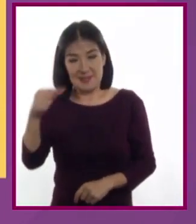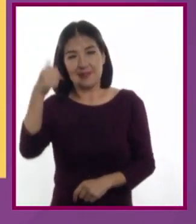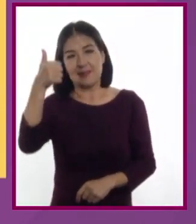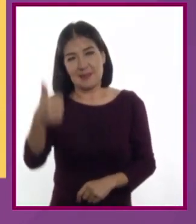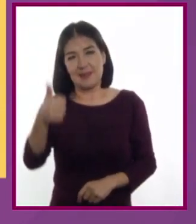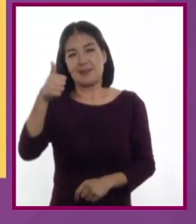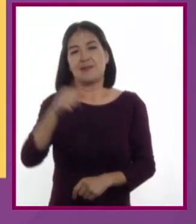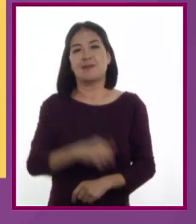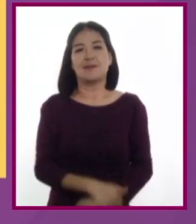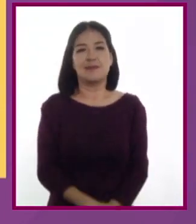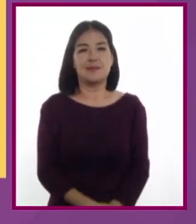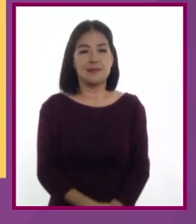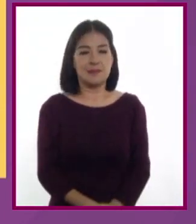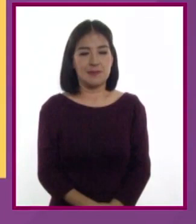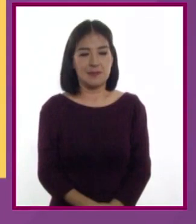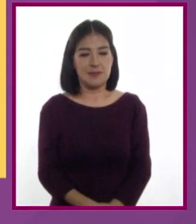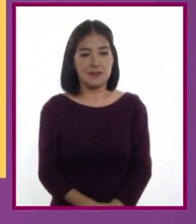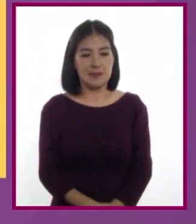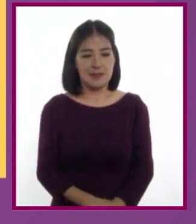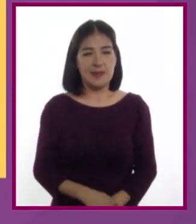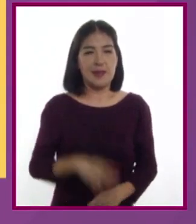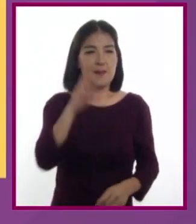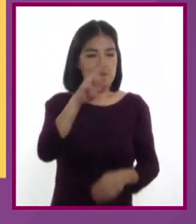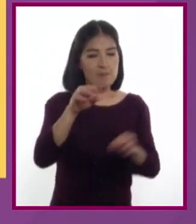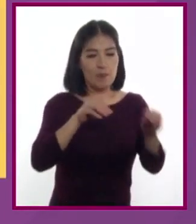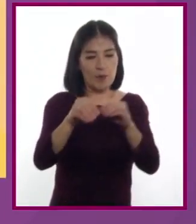los movimientos 2 y 3.